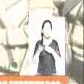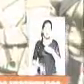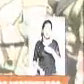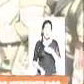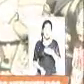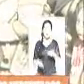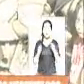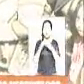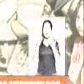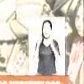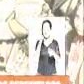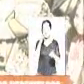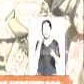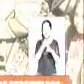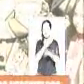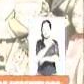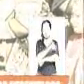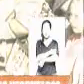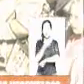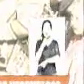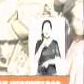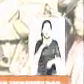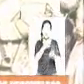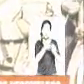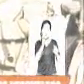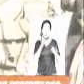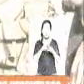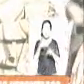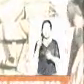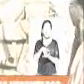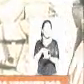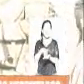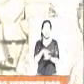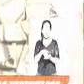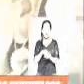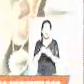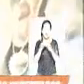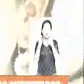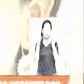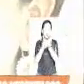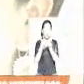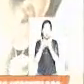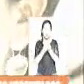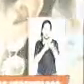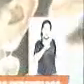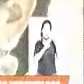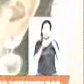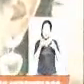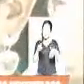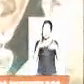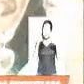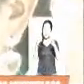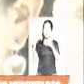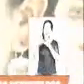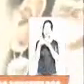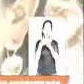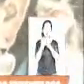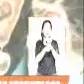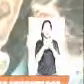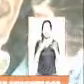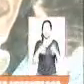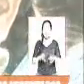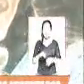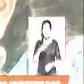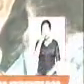ex autoridad afirmó que esta renuncia se da para no debilitar a su partido, el Movimiento al Socialismo, y que se sigan dando las críticas, afirmando